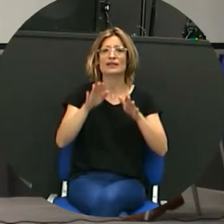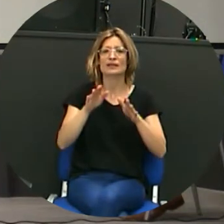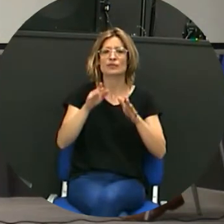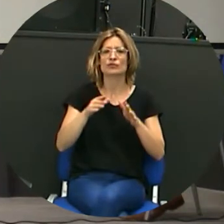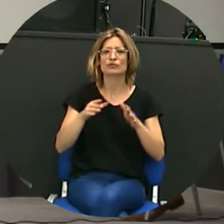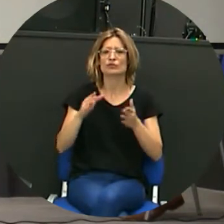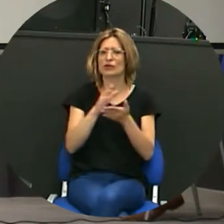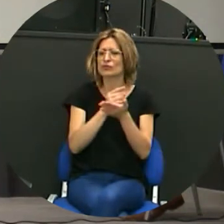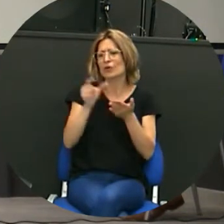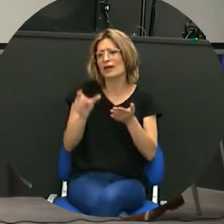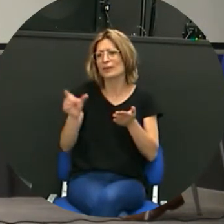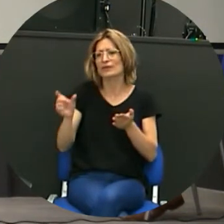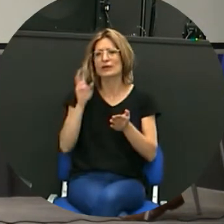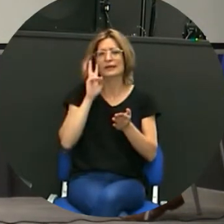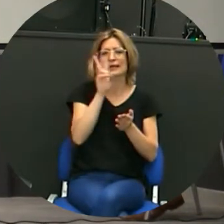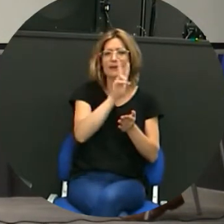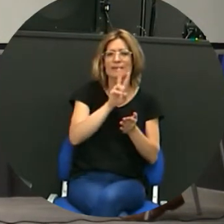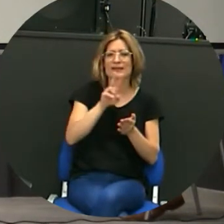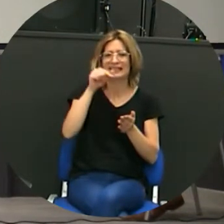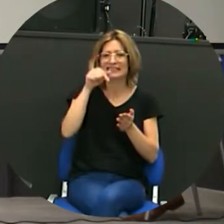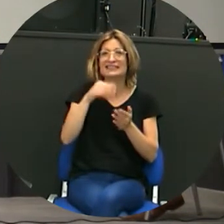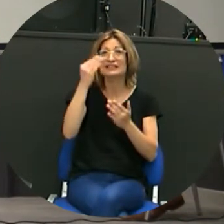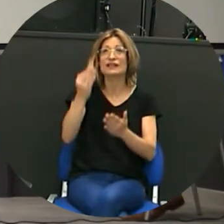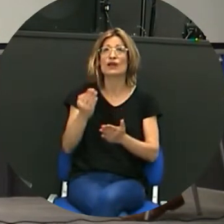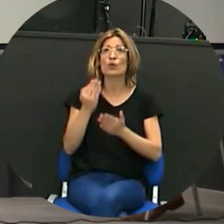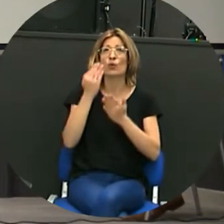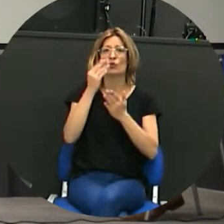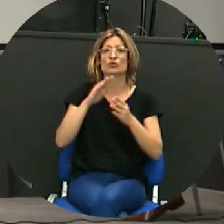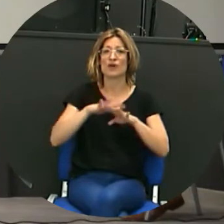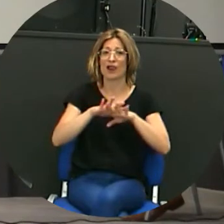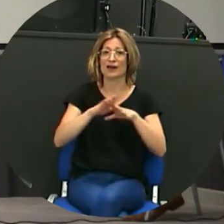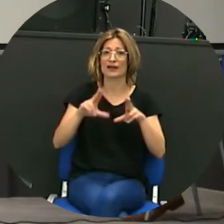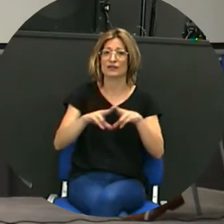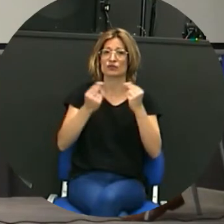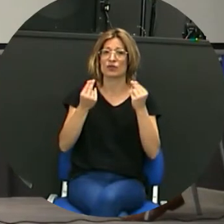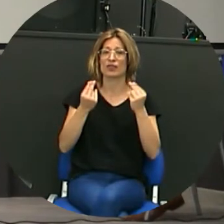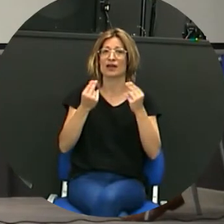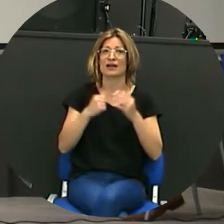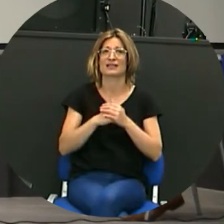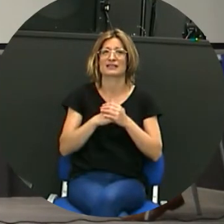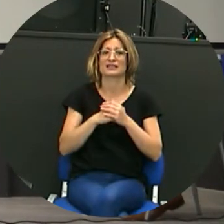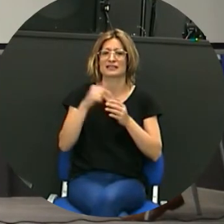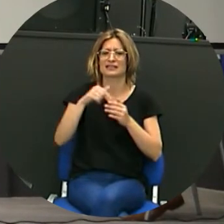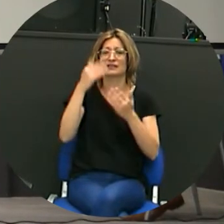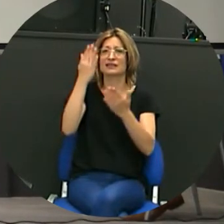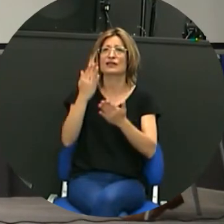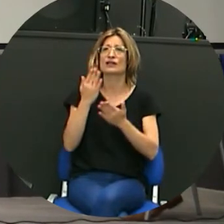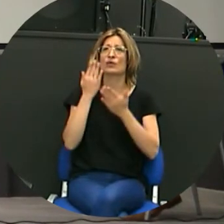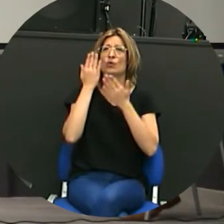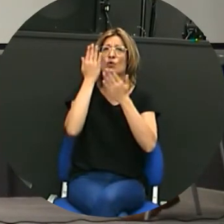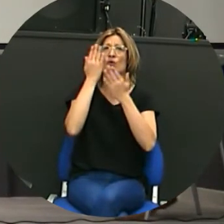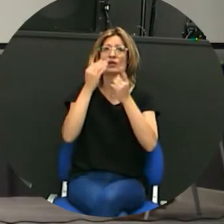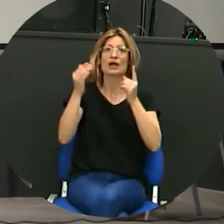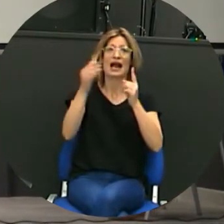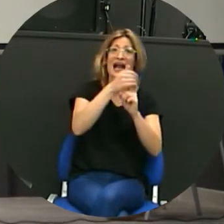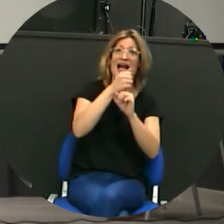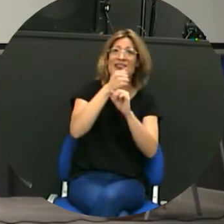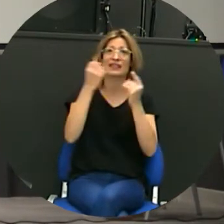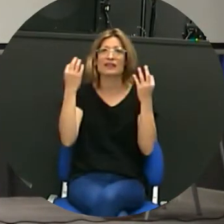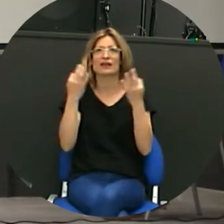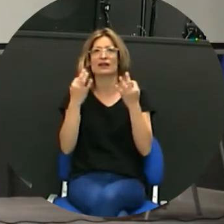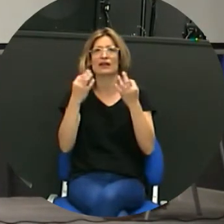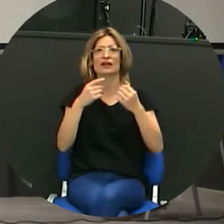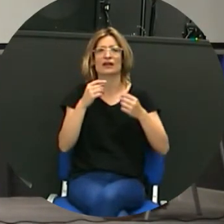viendo este culto a través de internet, Señor. Que tu gracia esté alcanzando cada corazón, cada persona,